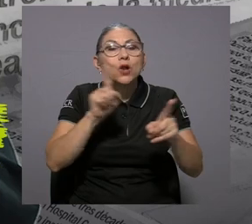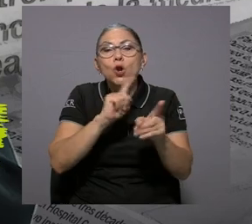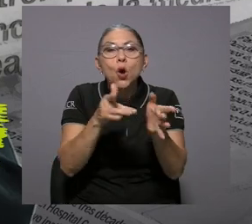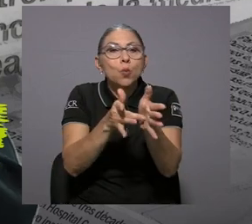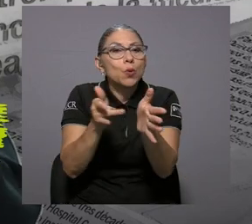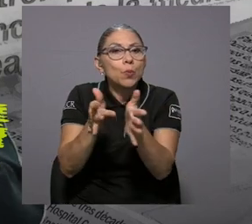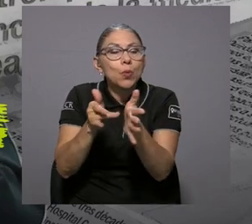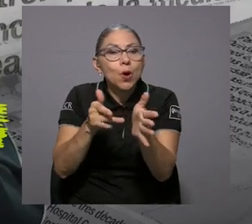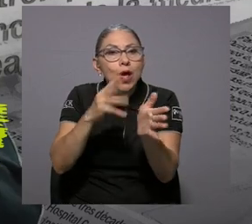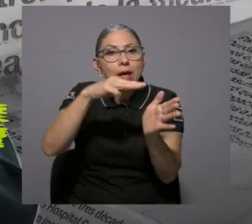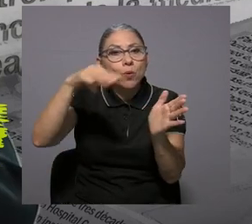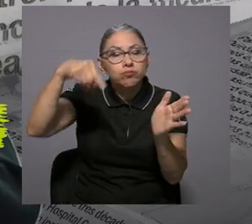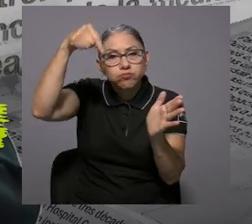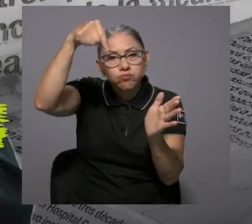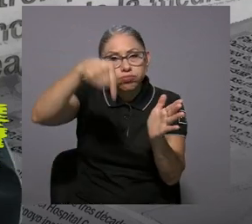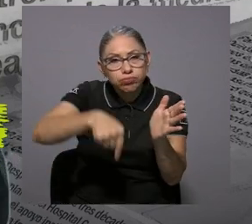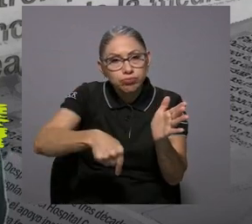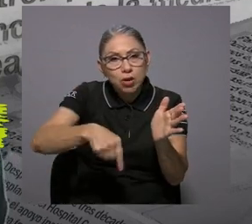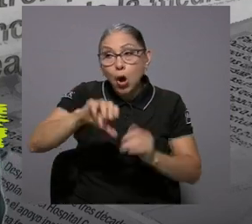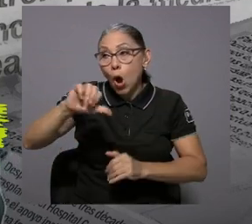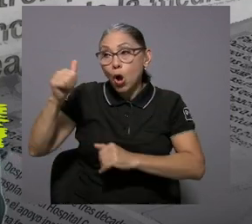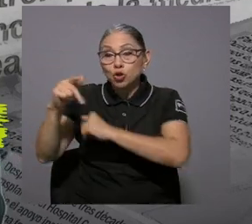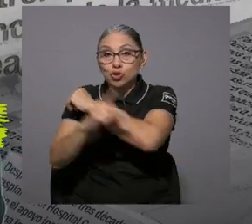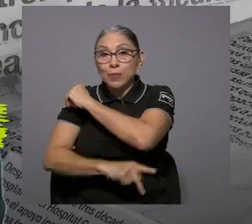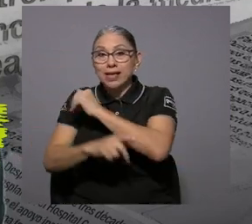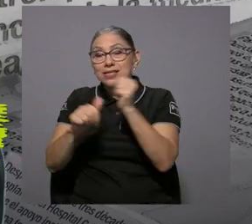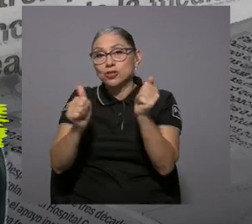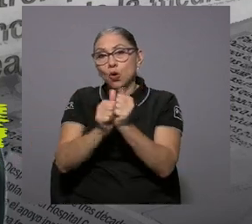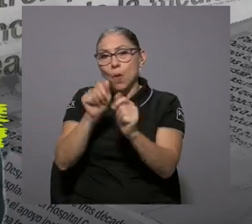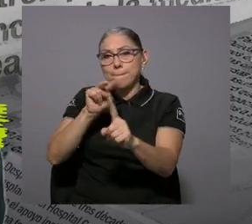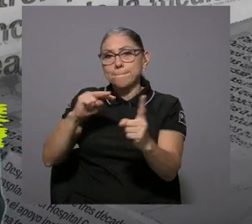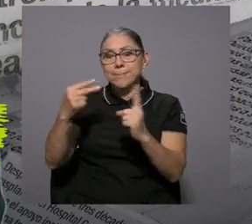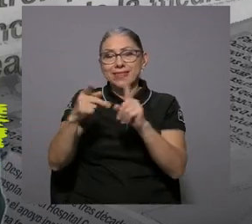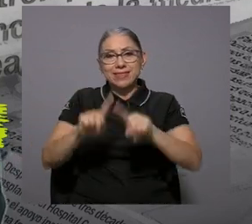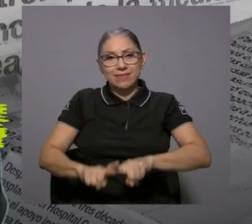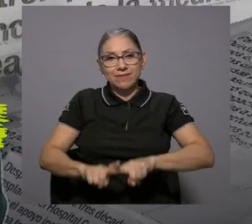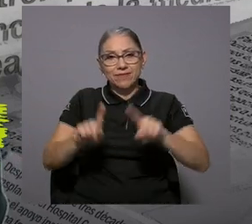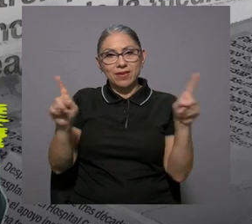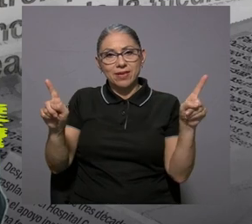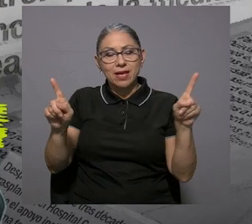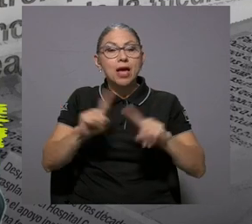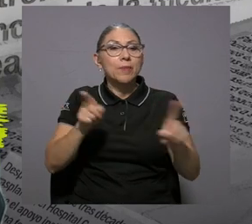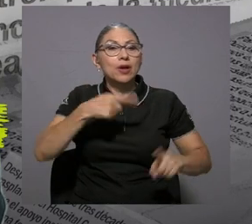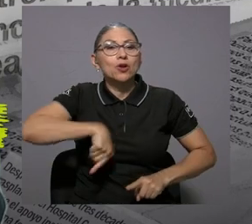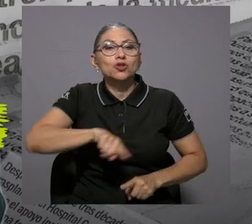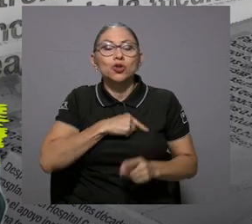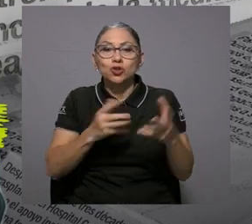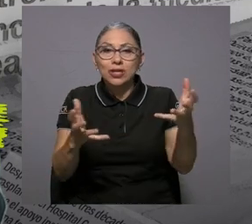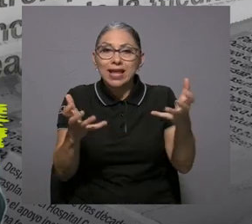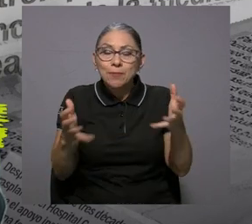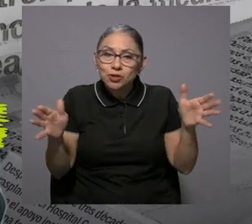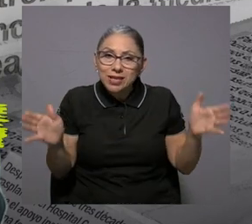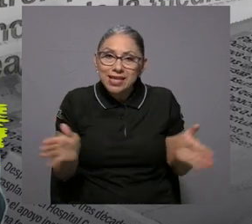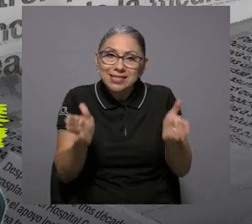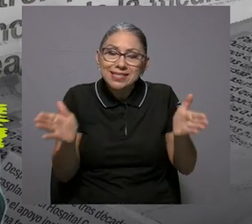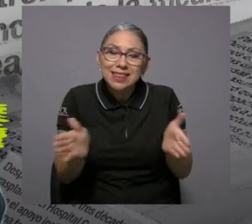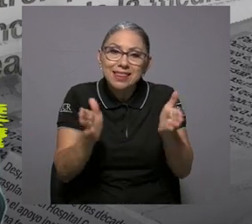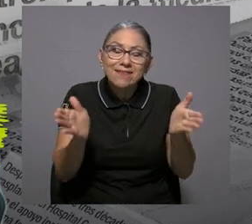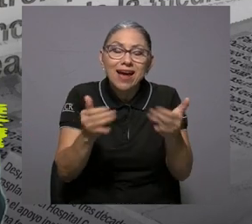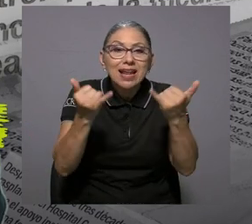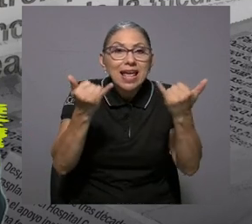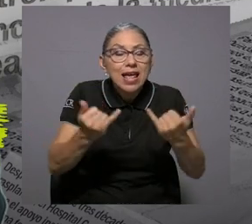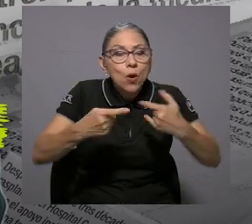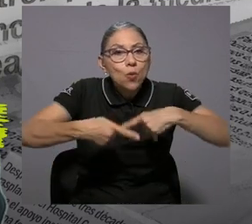otros países que tienen otra posición, pero lo que queremos incentivar es que haya una